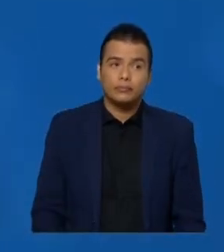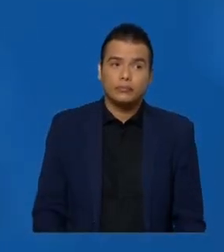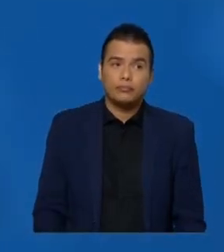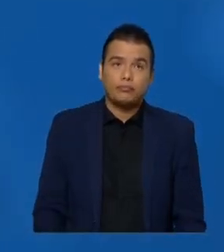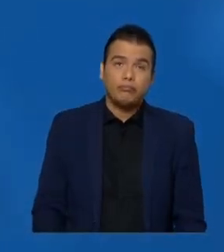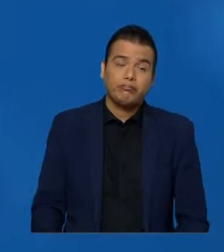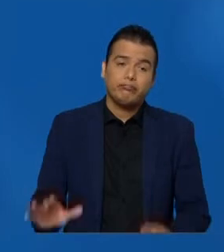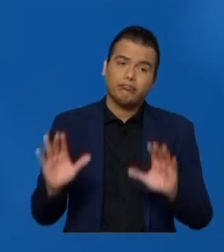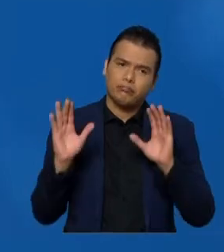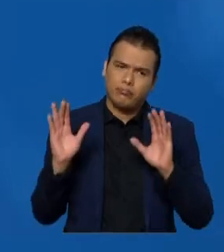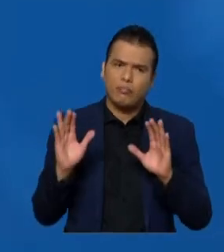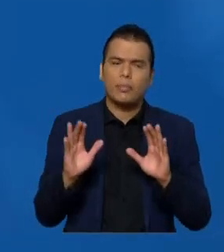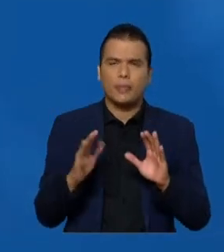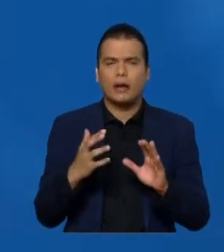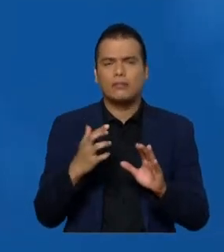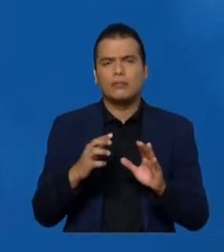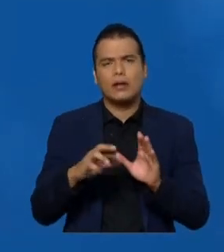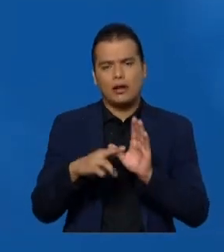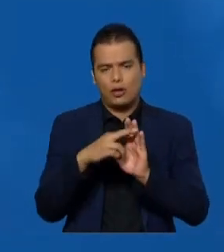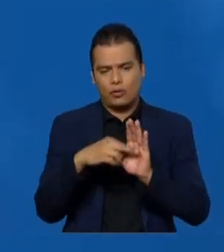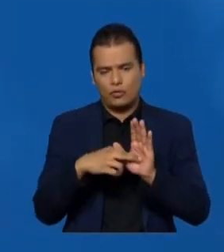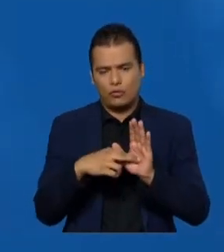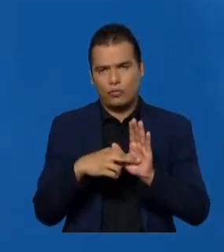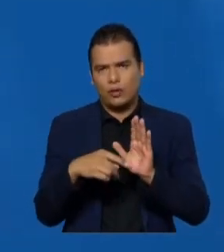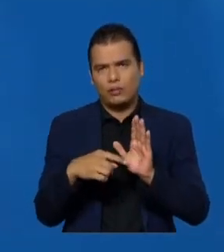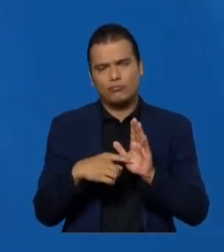regla siempre hay excepciones, ¿cuáles son las excepciones?